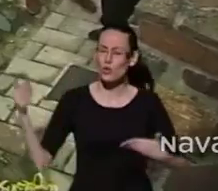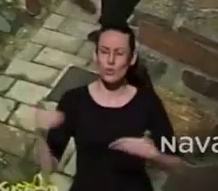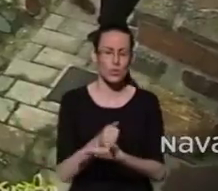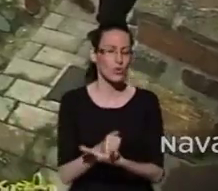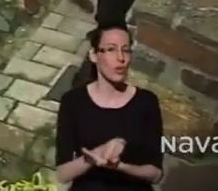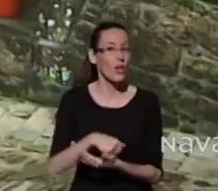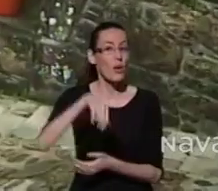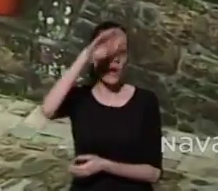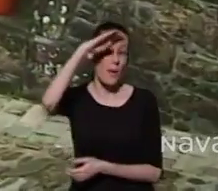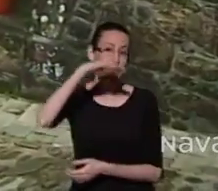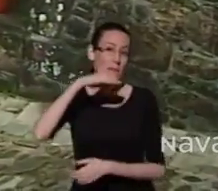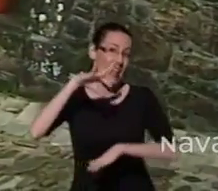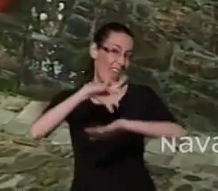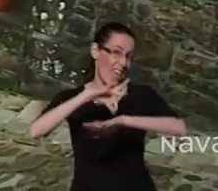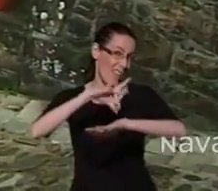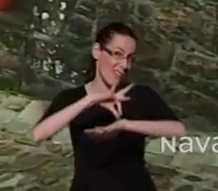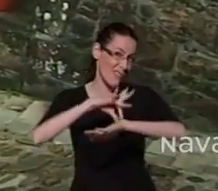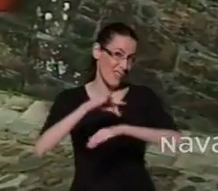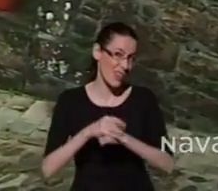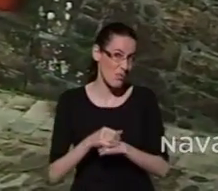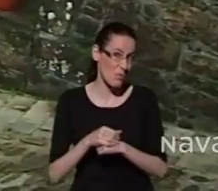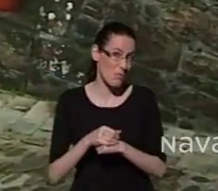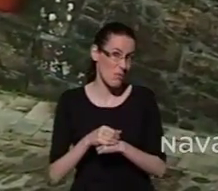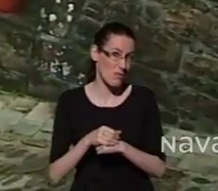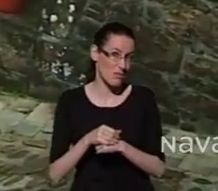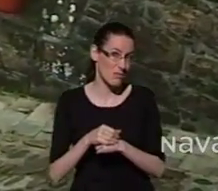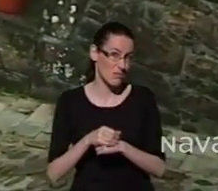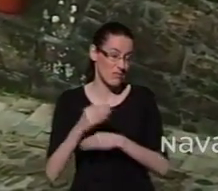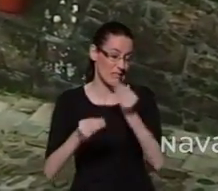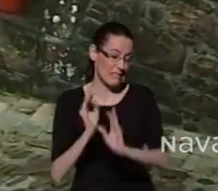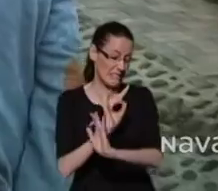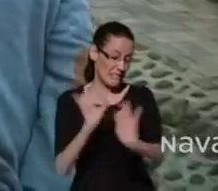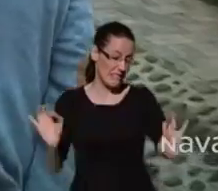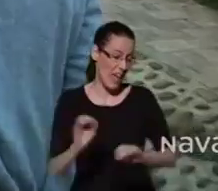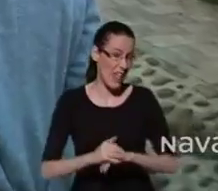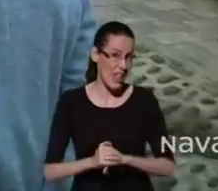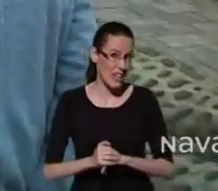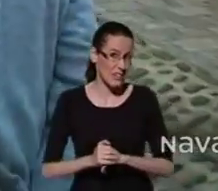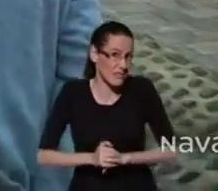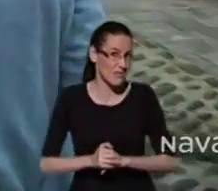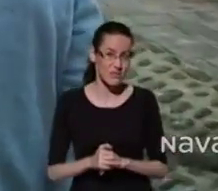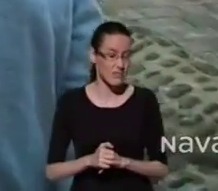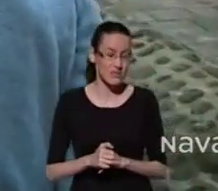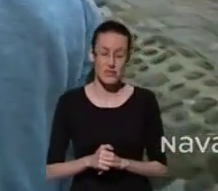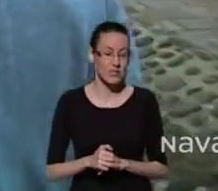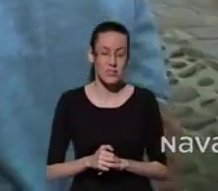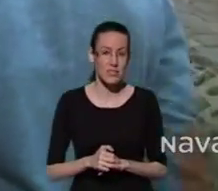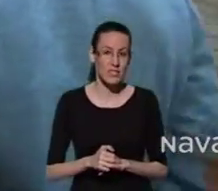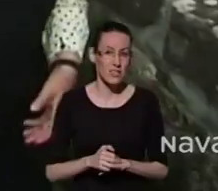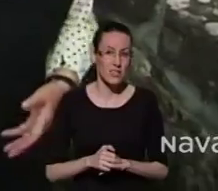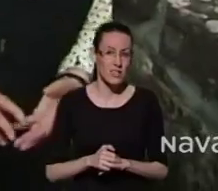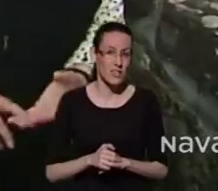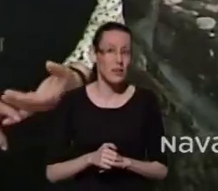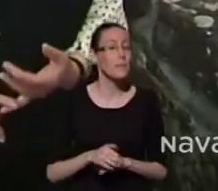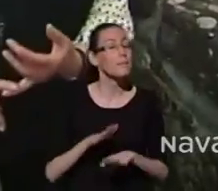era medio enfermo, no hacía nada más que su vida. Para ir a la